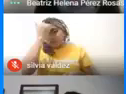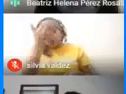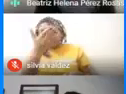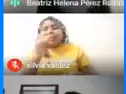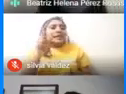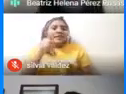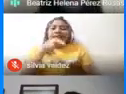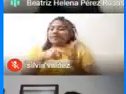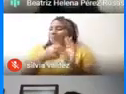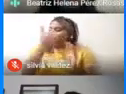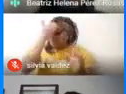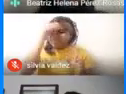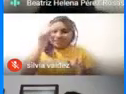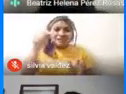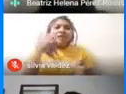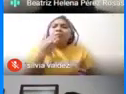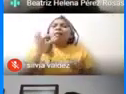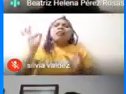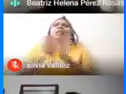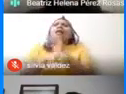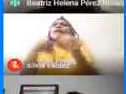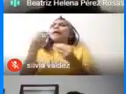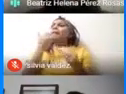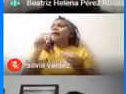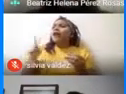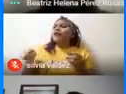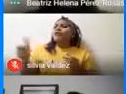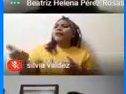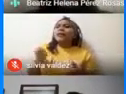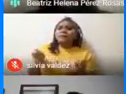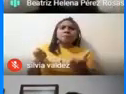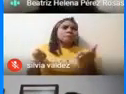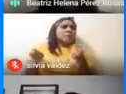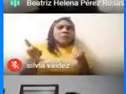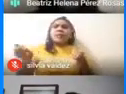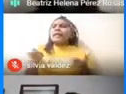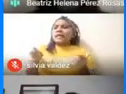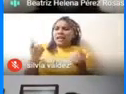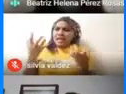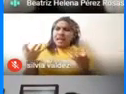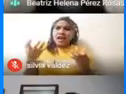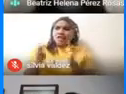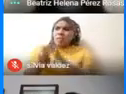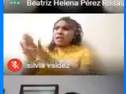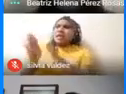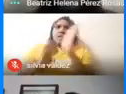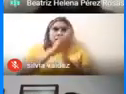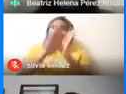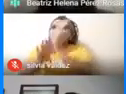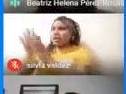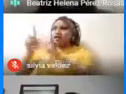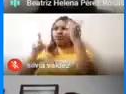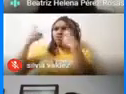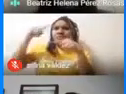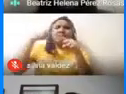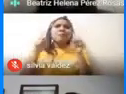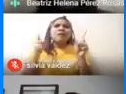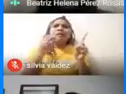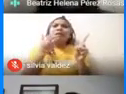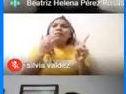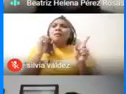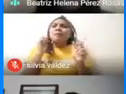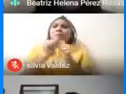clave, porque de nada hago yo con unos sectores jalonando y queriendo desarrollar turismo, pero si desde la